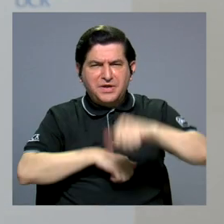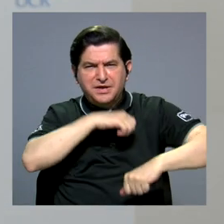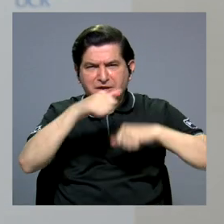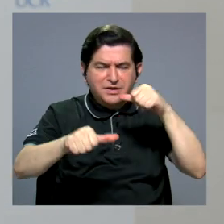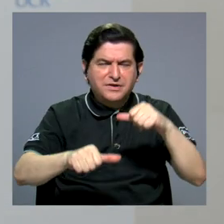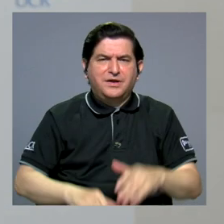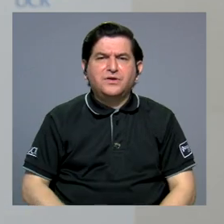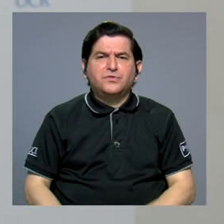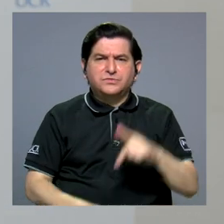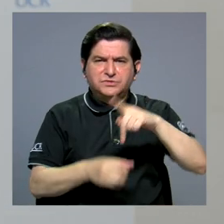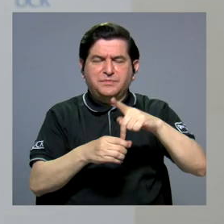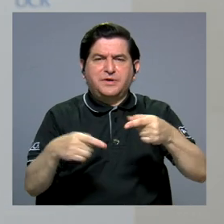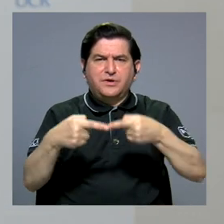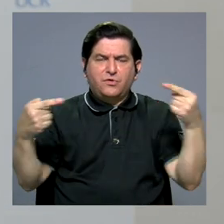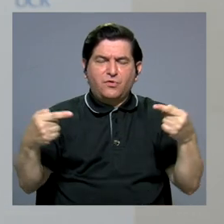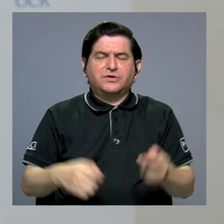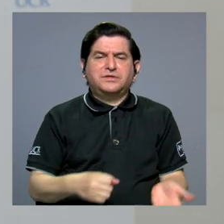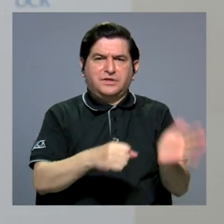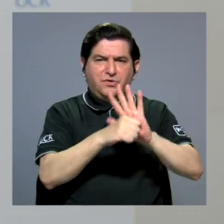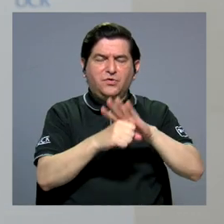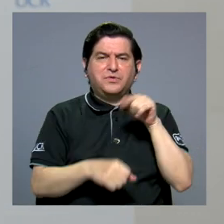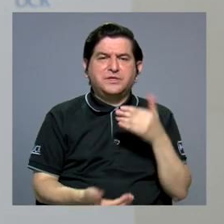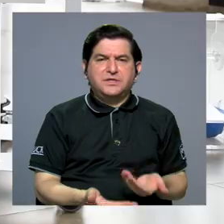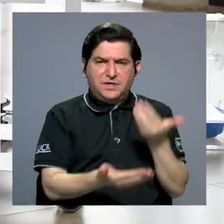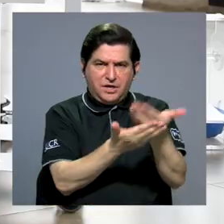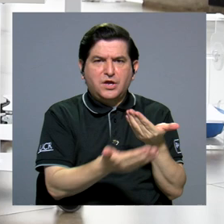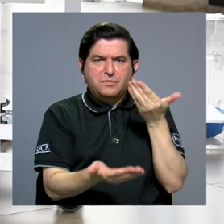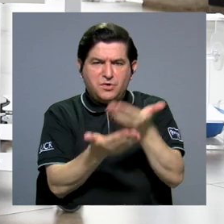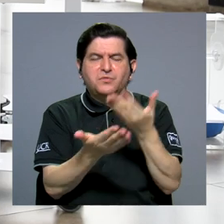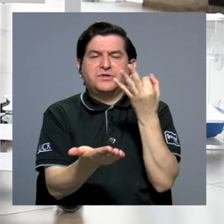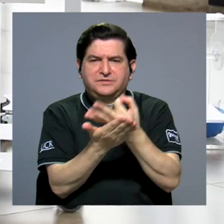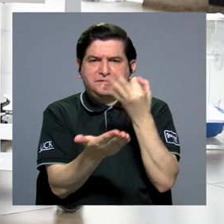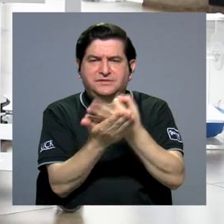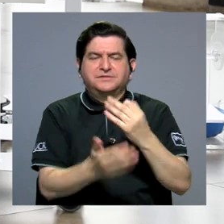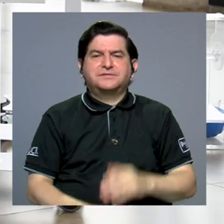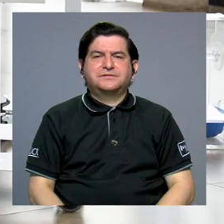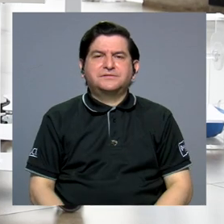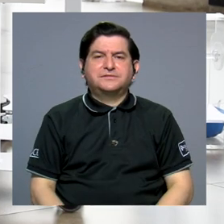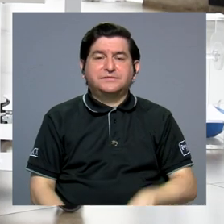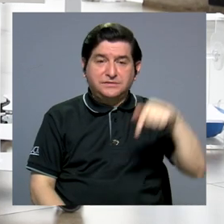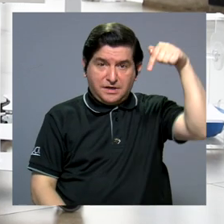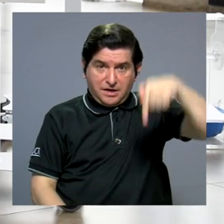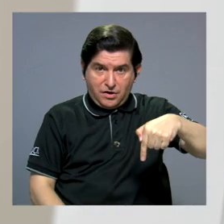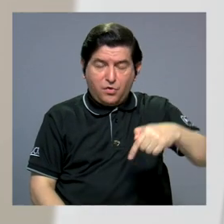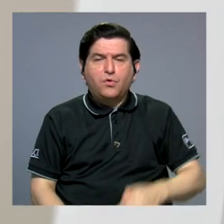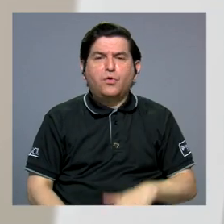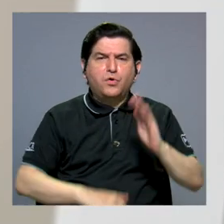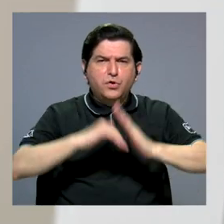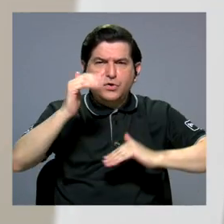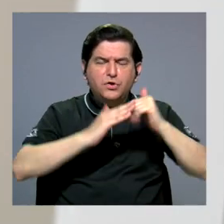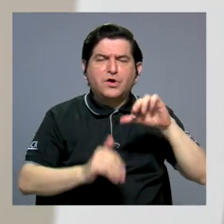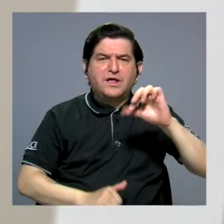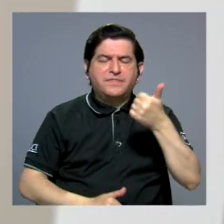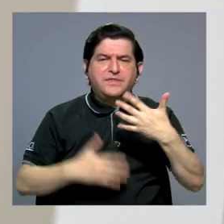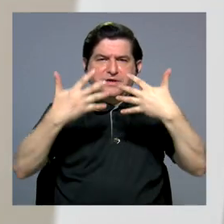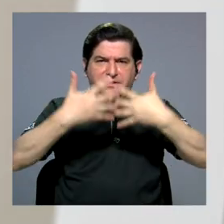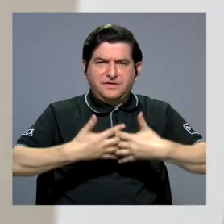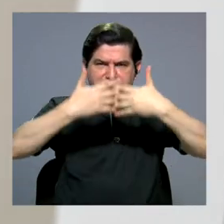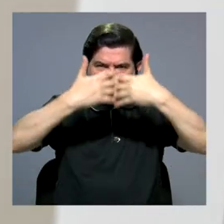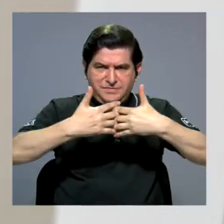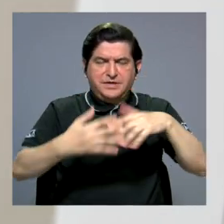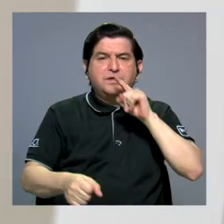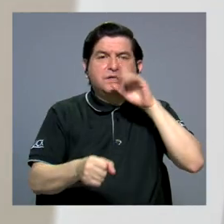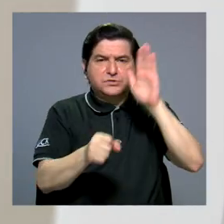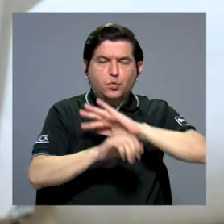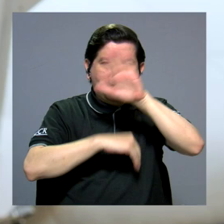lucha del COVID y en las propuestas que ellos financiaron. Al día de hoy, se han construido 10